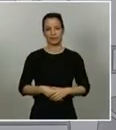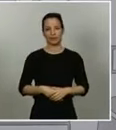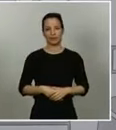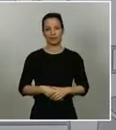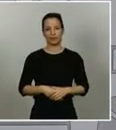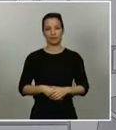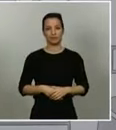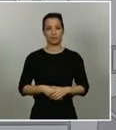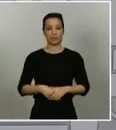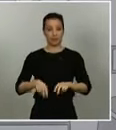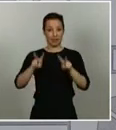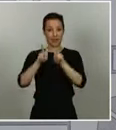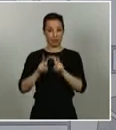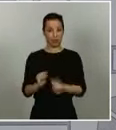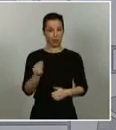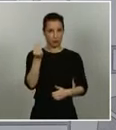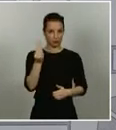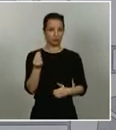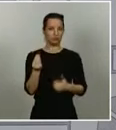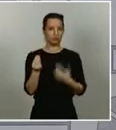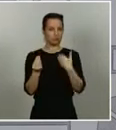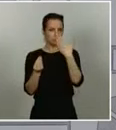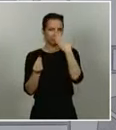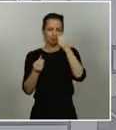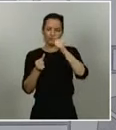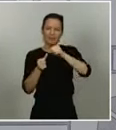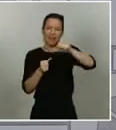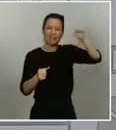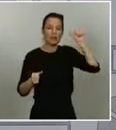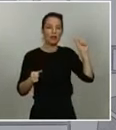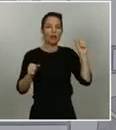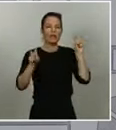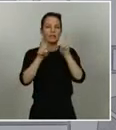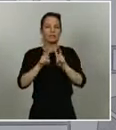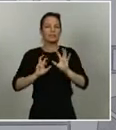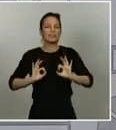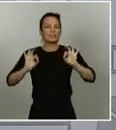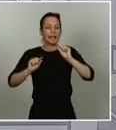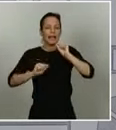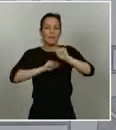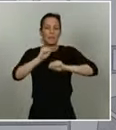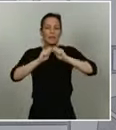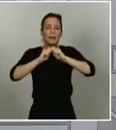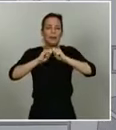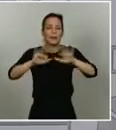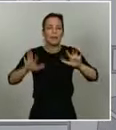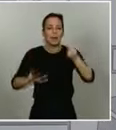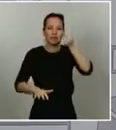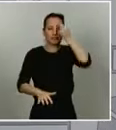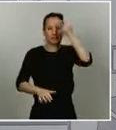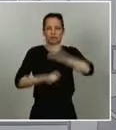han hecho hasta ahora, epidemiológicos, y que proporciona datos científicos que se han hecho en el